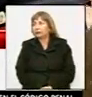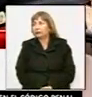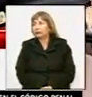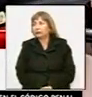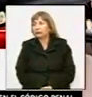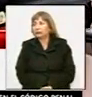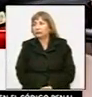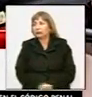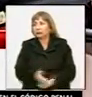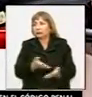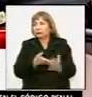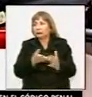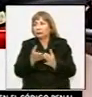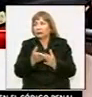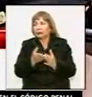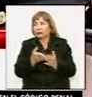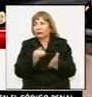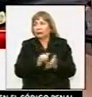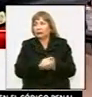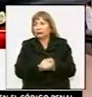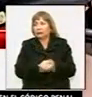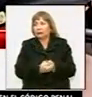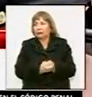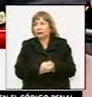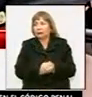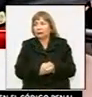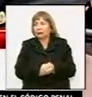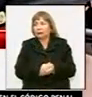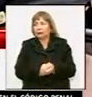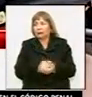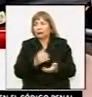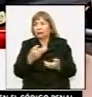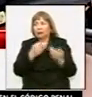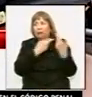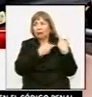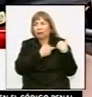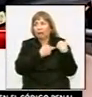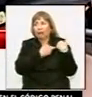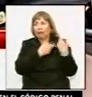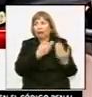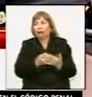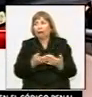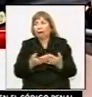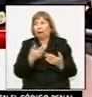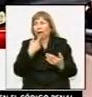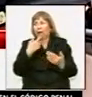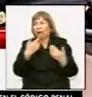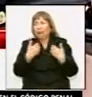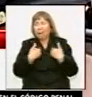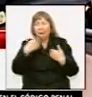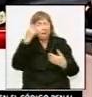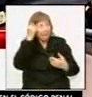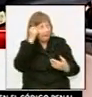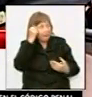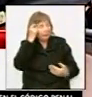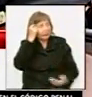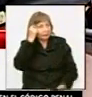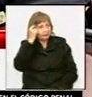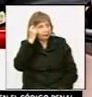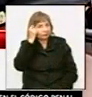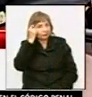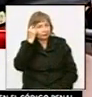de alguna manera, yo considero que responsabilizar a la ministra, pero también tenemos que entender